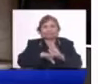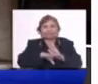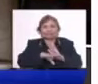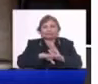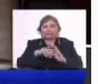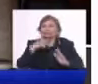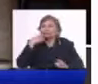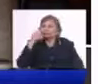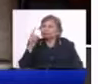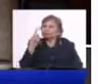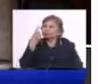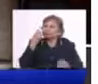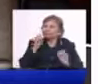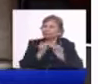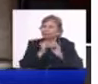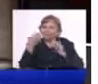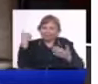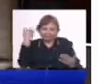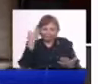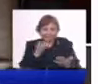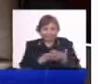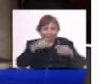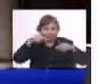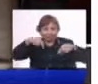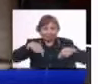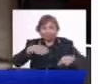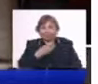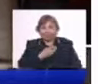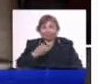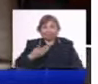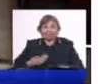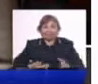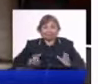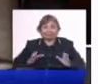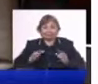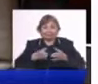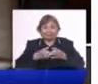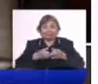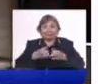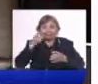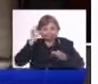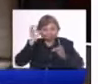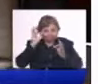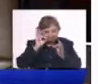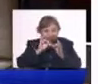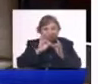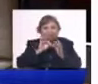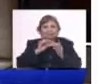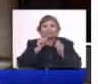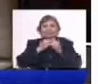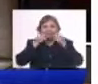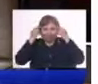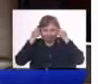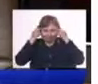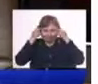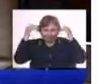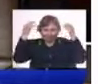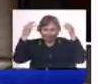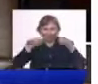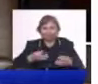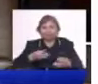el primer día. Y hemos llegado aquí al gobierno, al Congreso, precisamente convencidos.